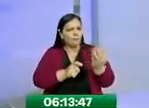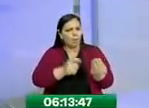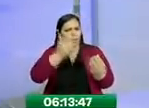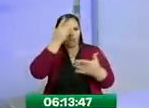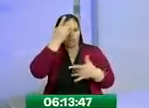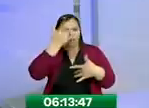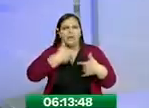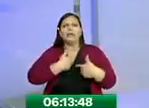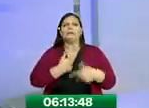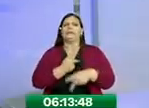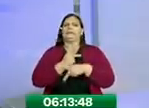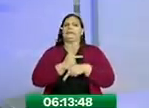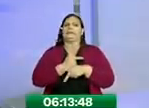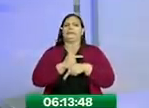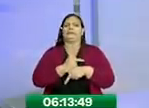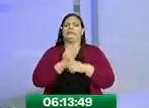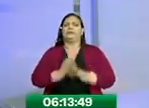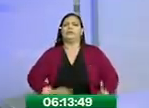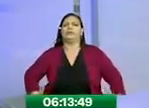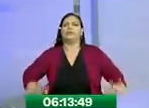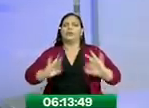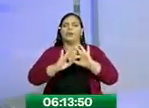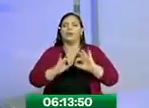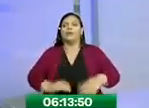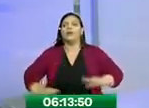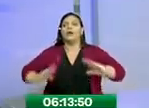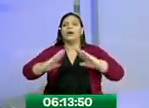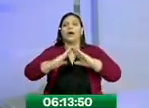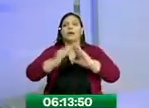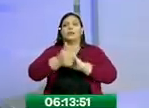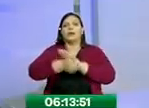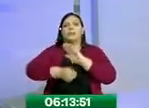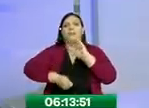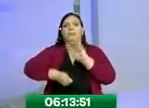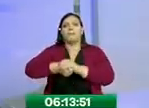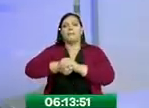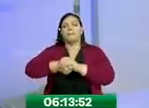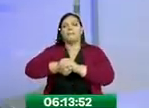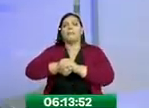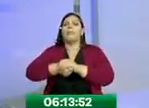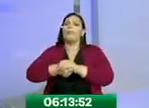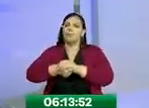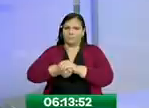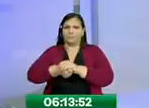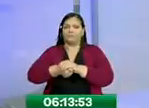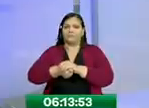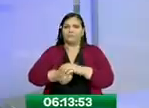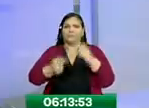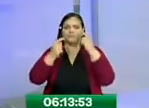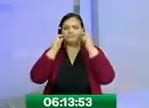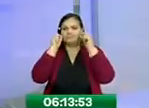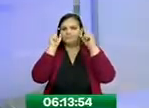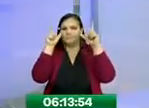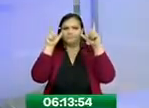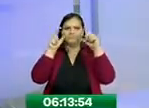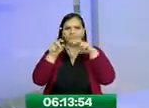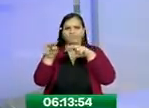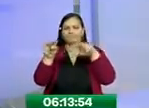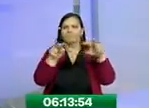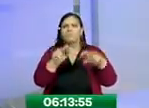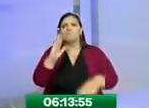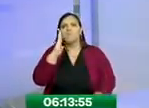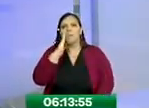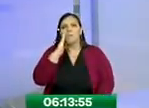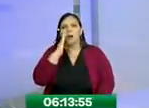que vamos a estar en nuestras casas, a estar nosotros vigilantes de lo que pueda suceder. papito,